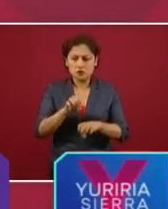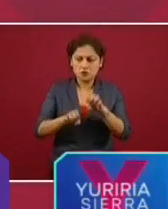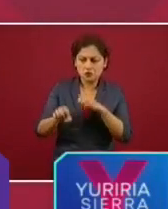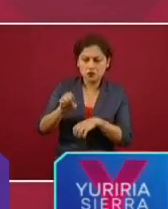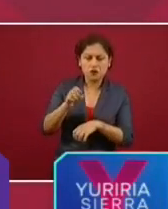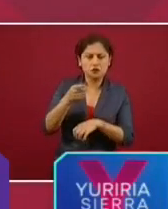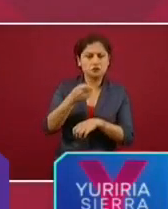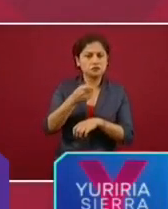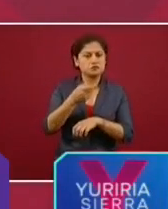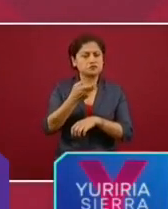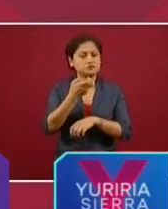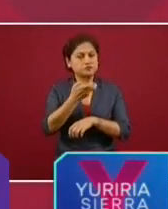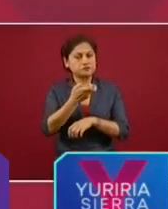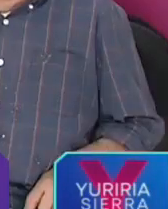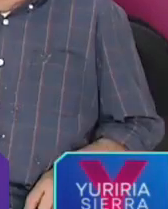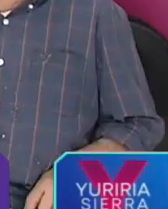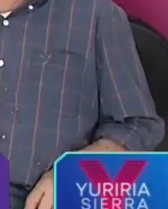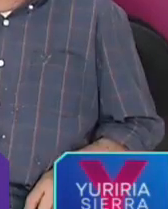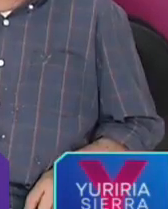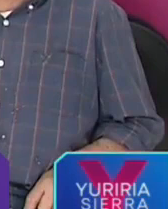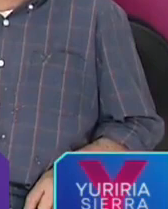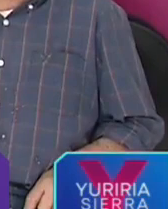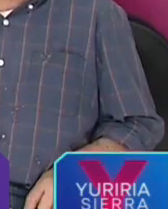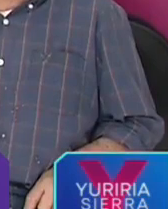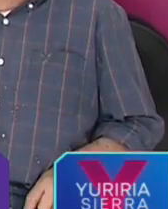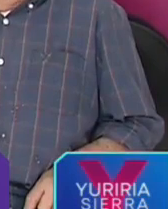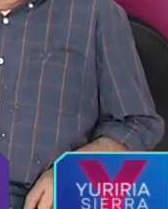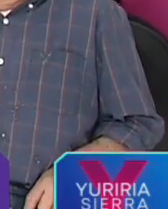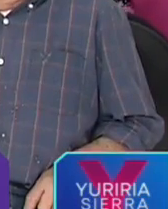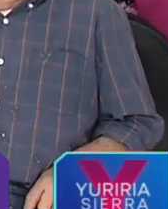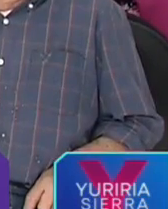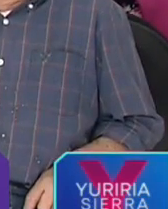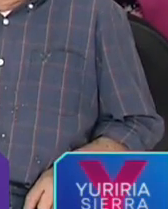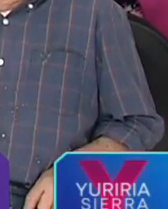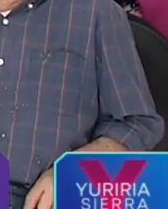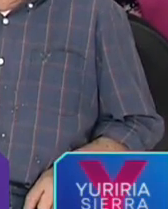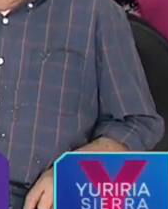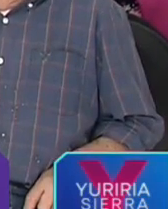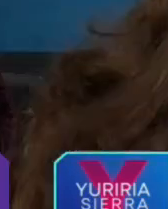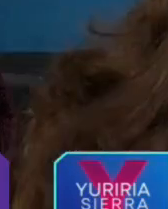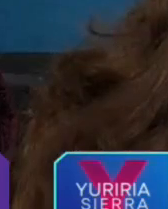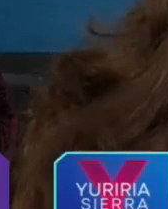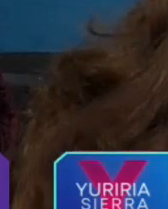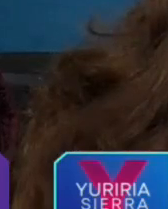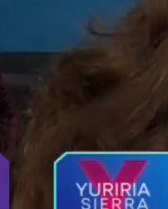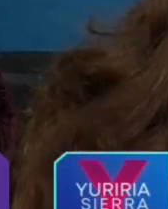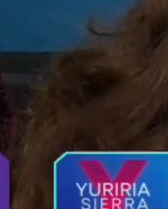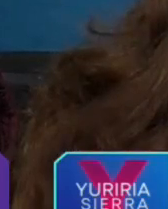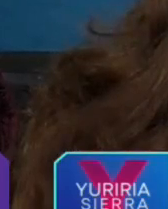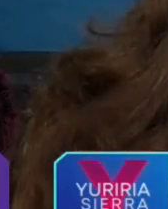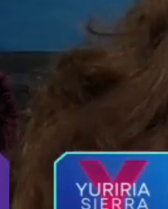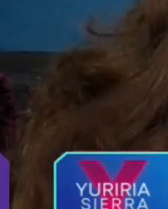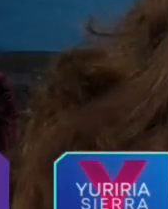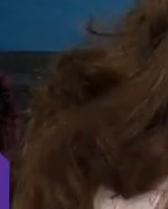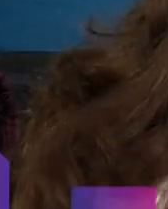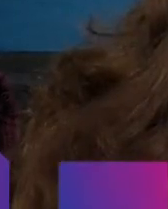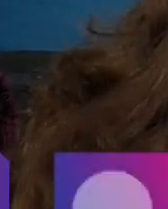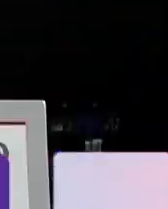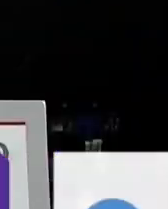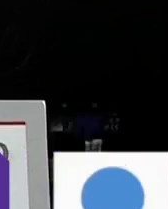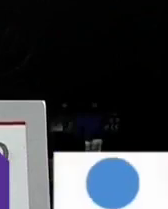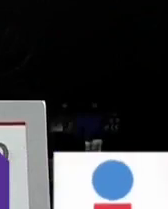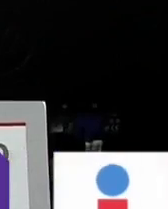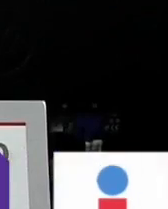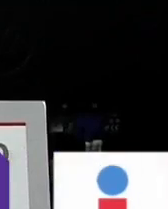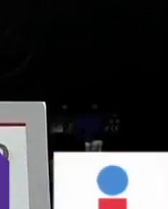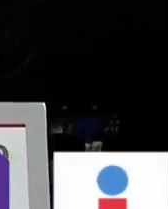depreciación pero prevé que la situación se estabilice cuando pase la emergencia sanitaria a lo que decía a lo que sí afectó